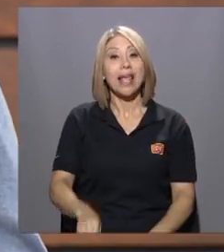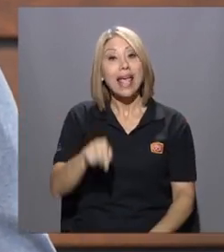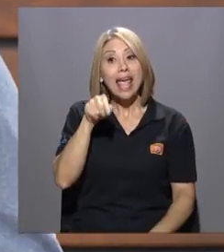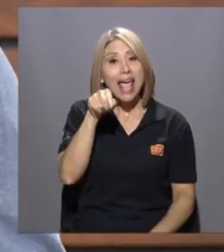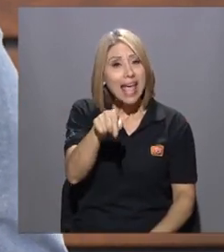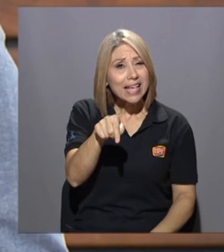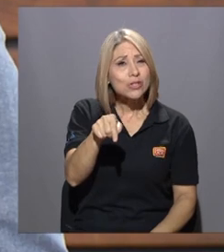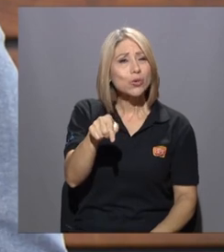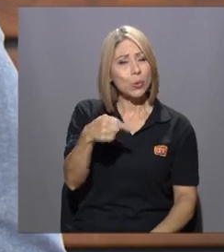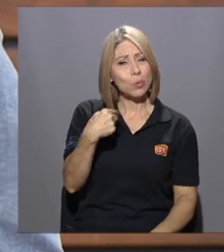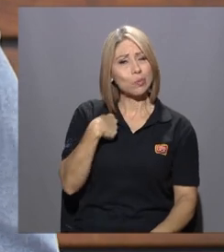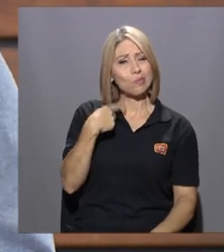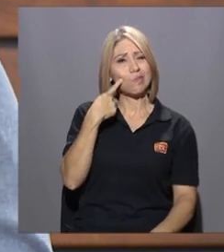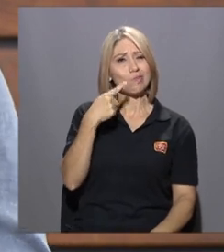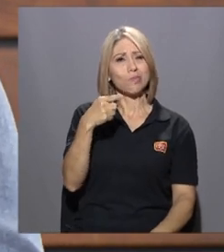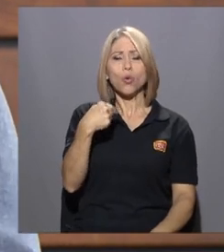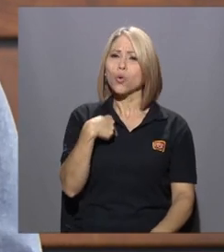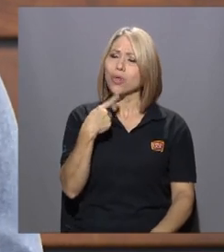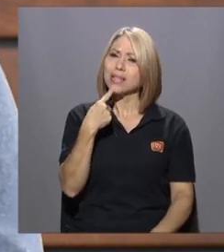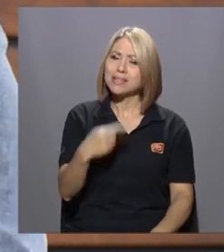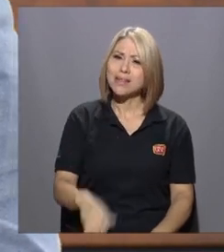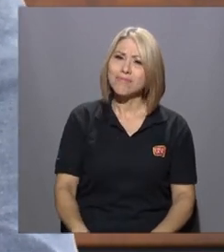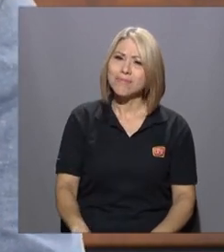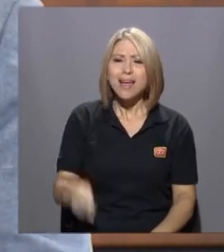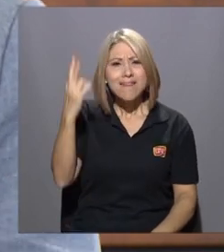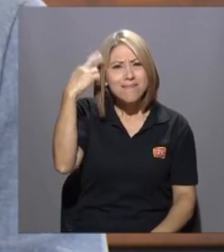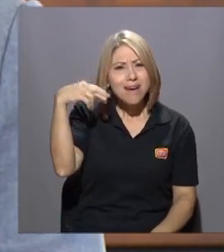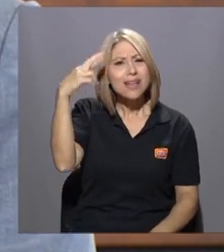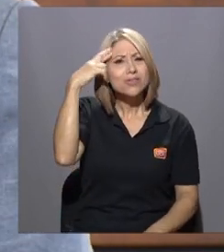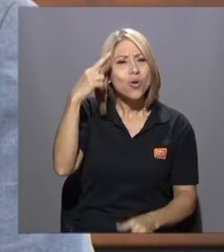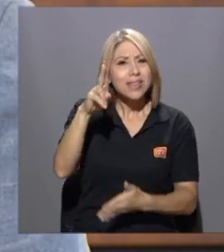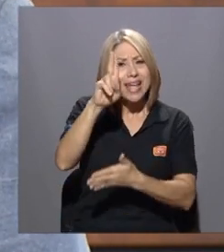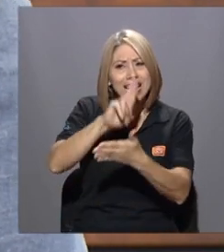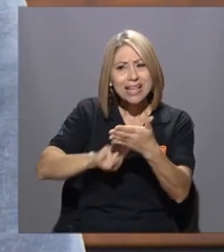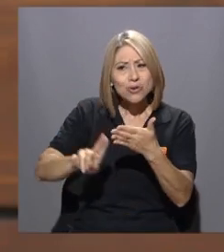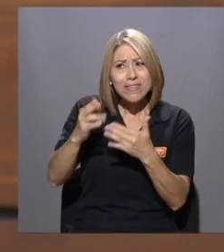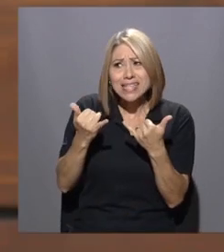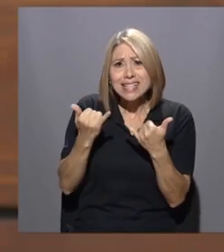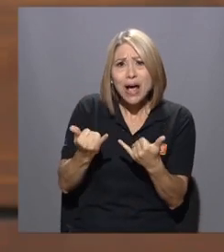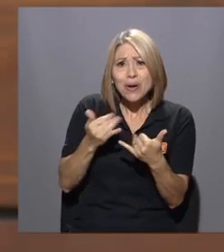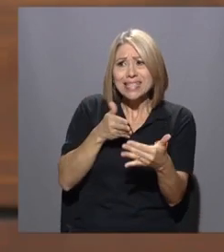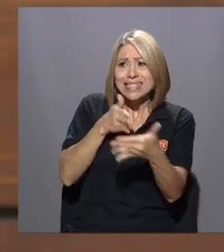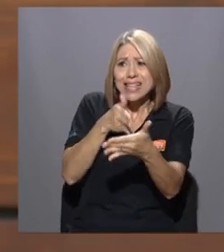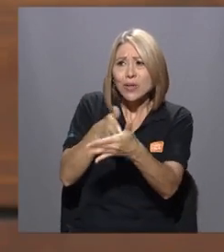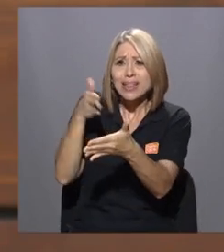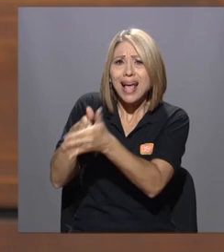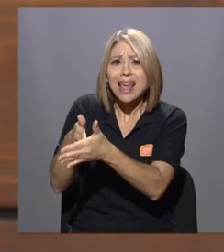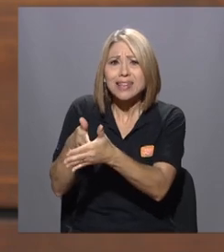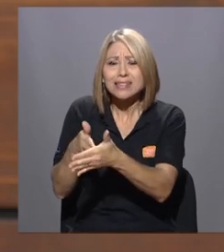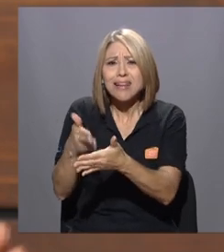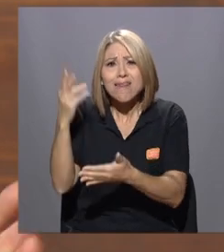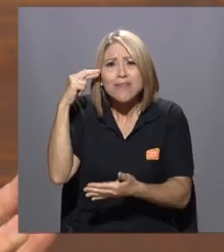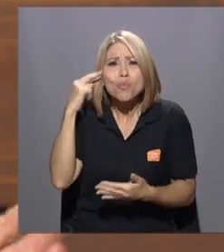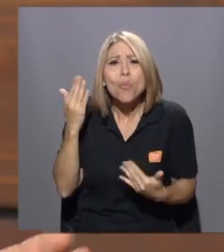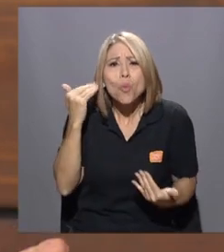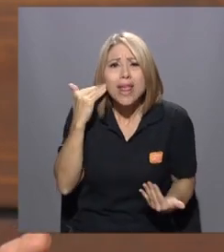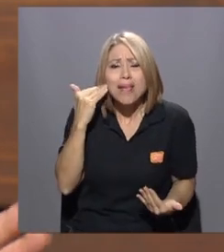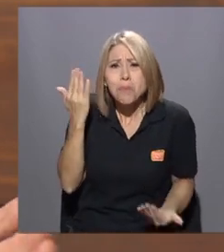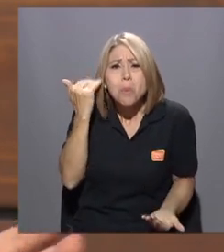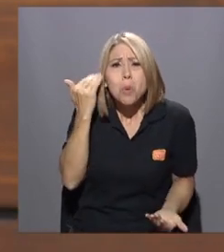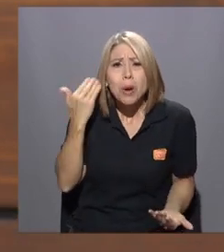y ve, uno dice, ¿cuál es la razón de que las universidades reciban ese ataque? ¿Por qué, don Henning? Sí, yo quiero